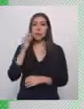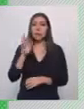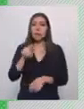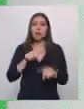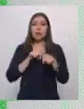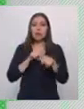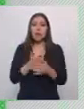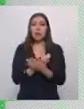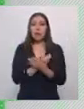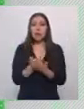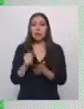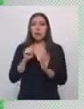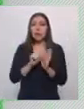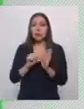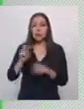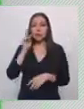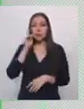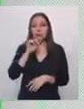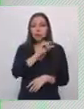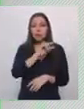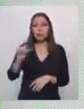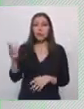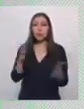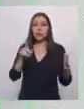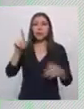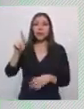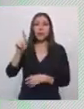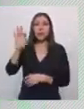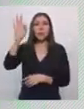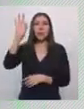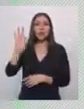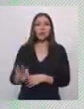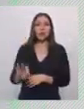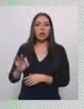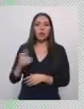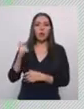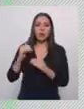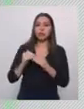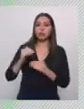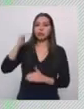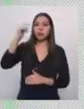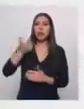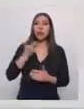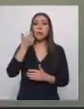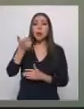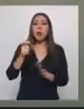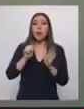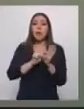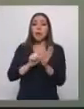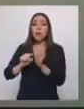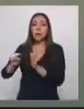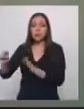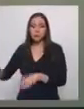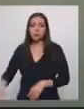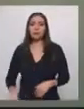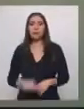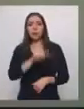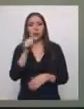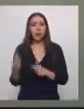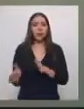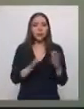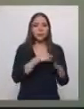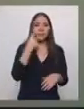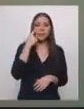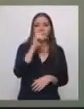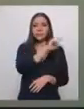si ustedes checan su estado de cuenta, es un 70%. Entonces, ténganlo muy en cuenta. El otro monto que dice ahí el